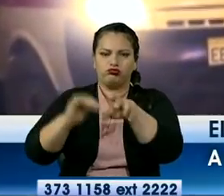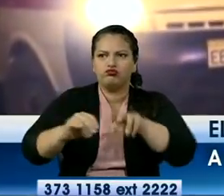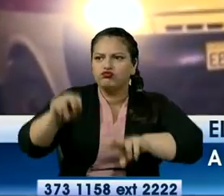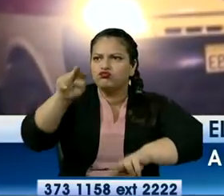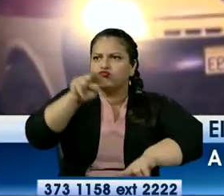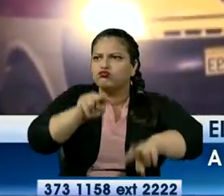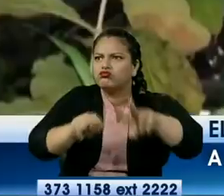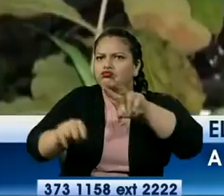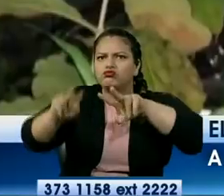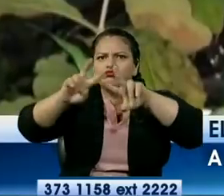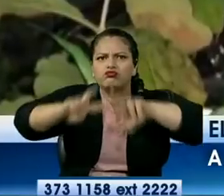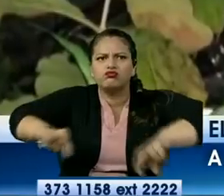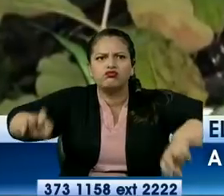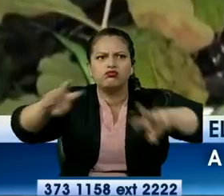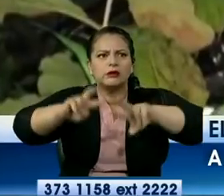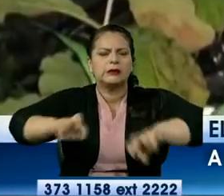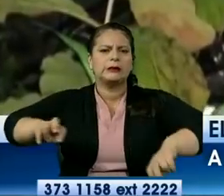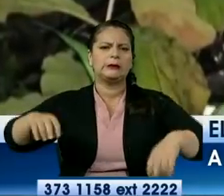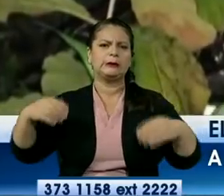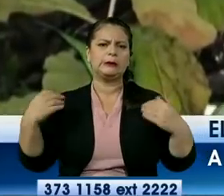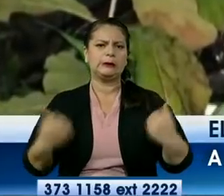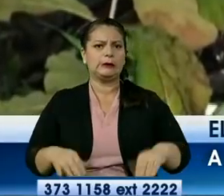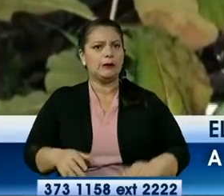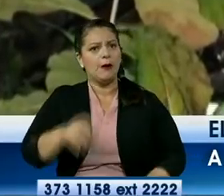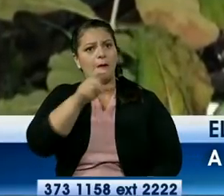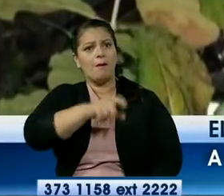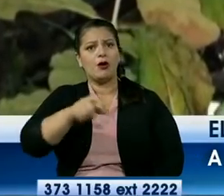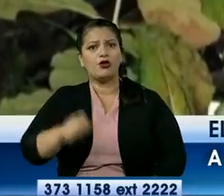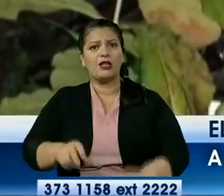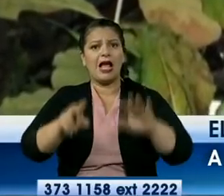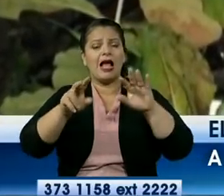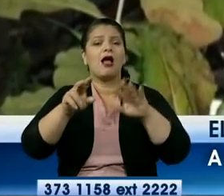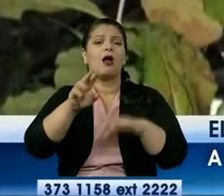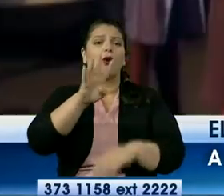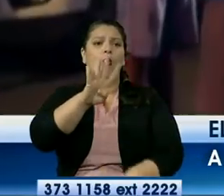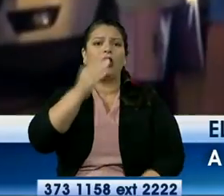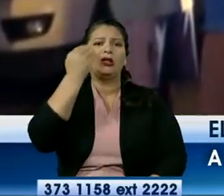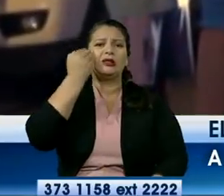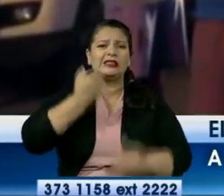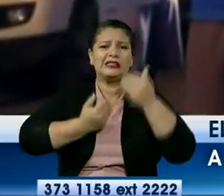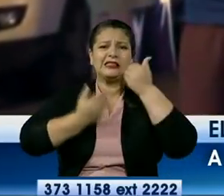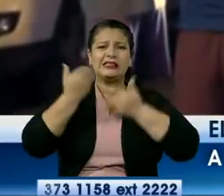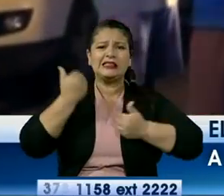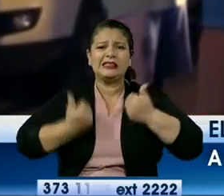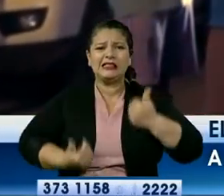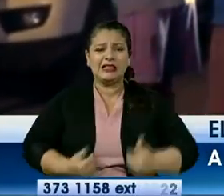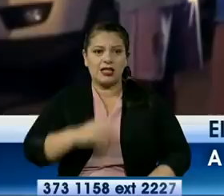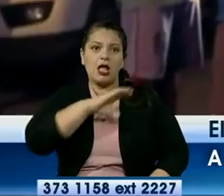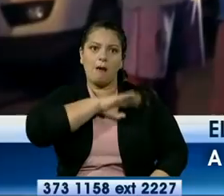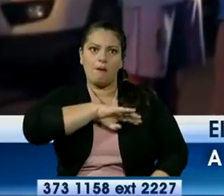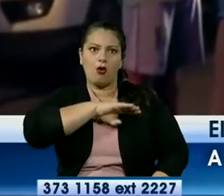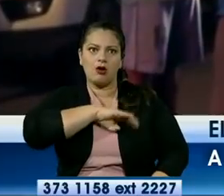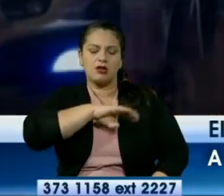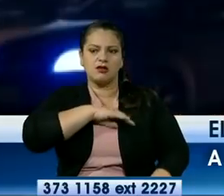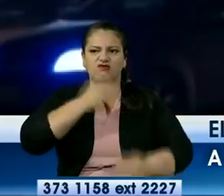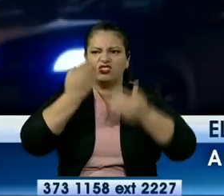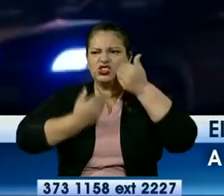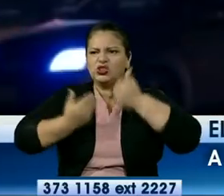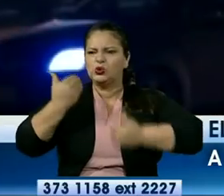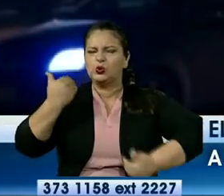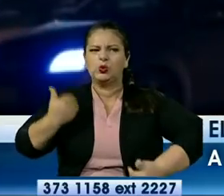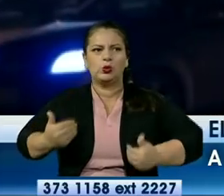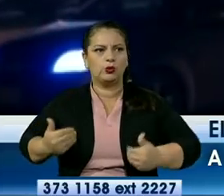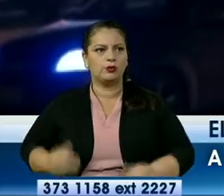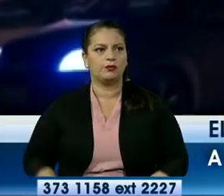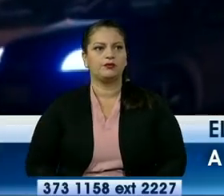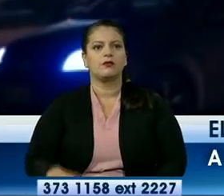mortales. Cuatro uniformados resultaron con golpes y cortes, nada de gravedad. Tampoco en la población civil, más de 20 afectados por la explosión